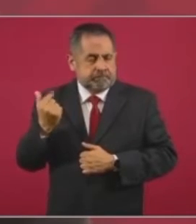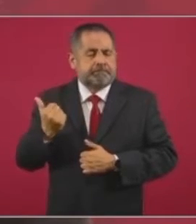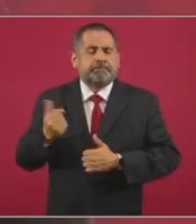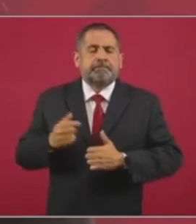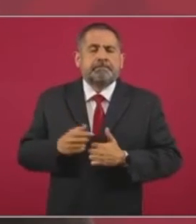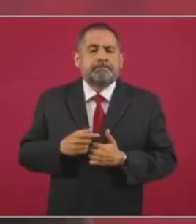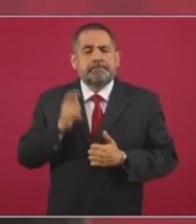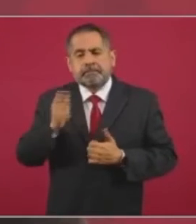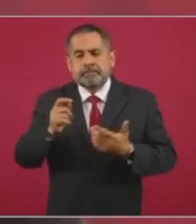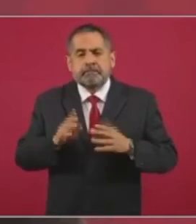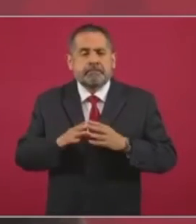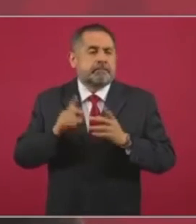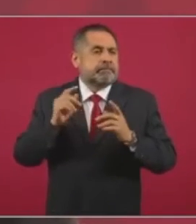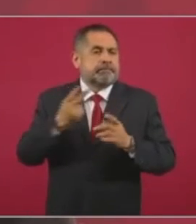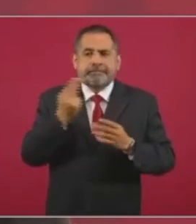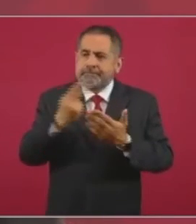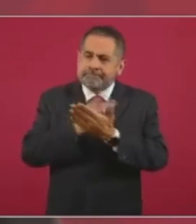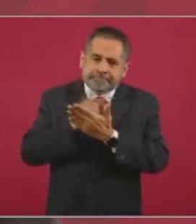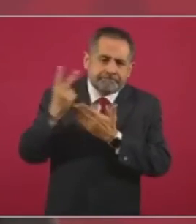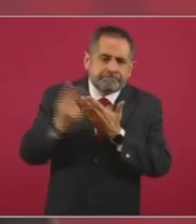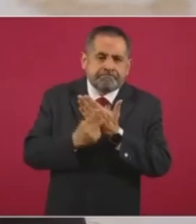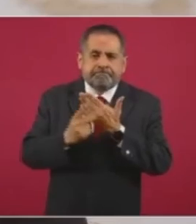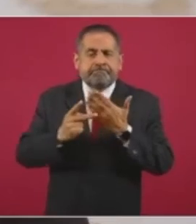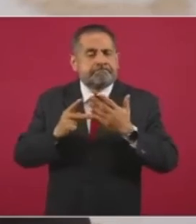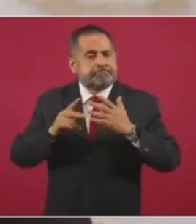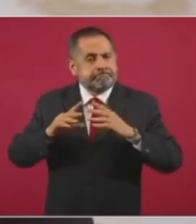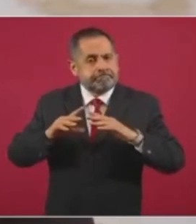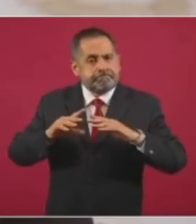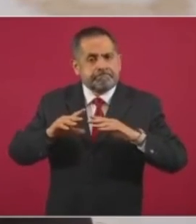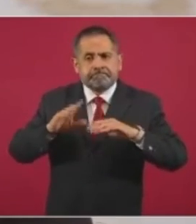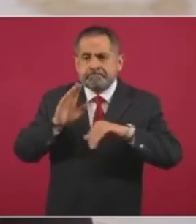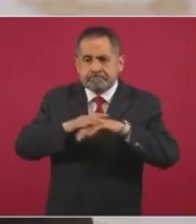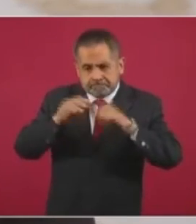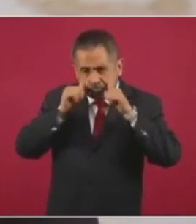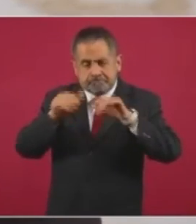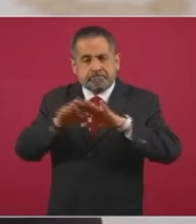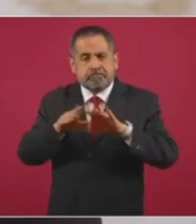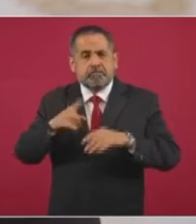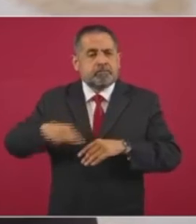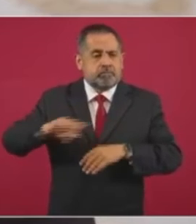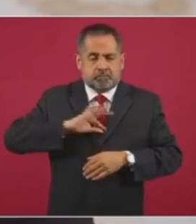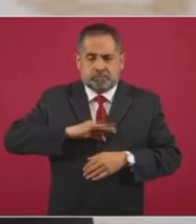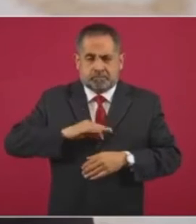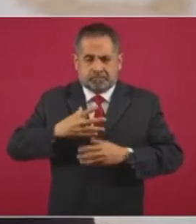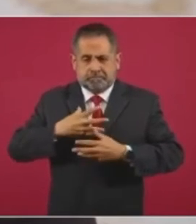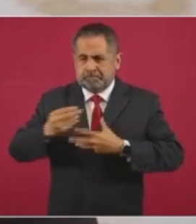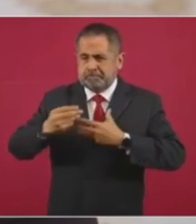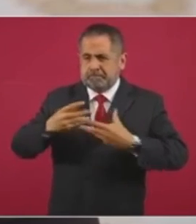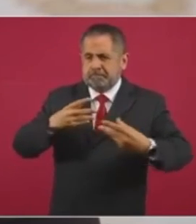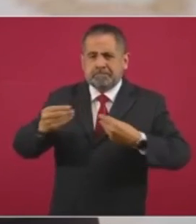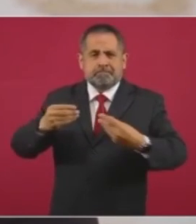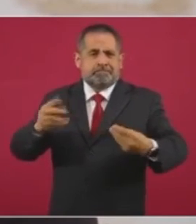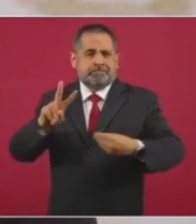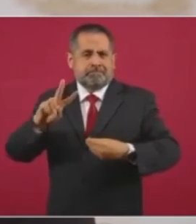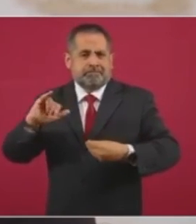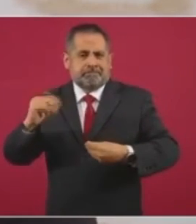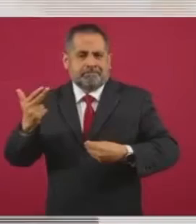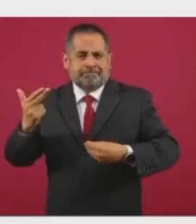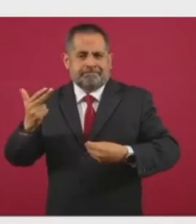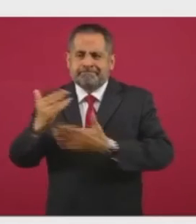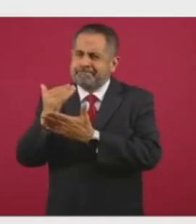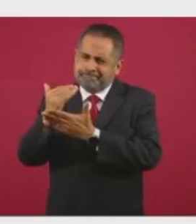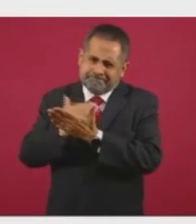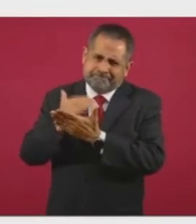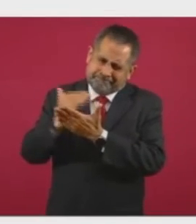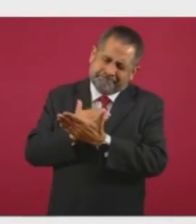tener programas y una incidencia real en la disminución de la transmisión vertical de VIH. A